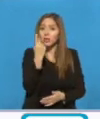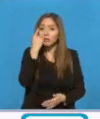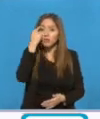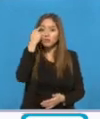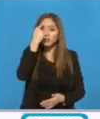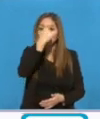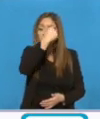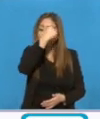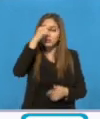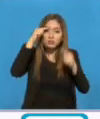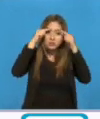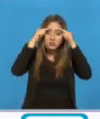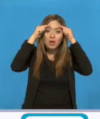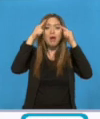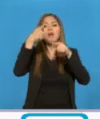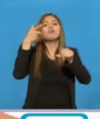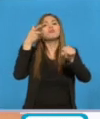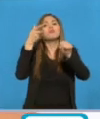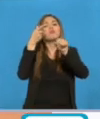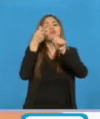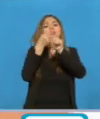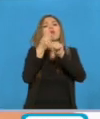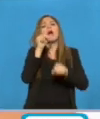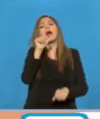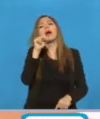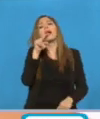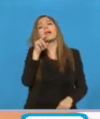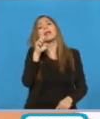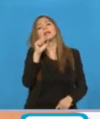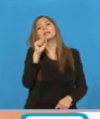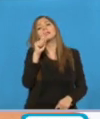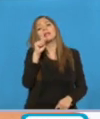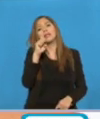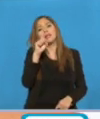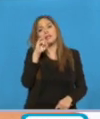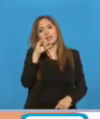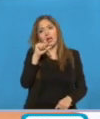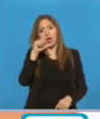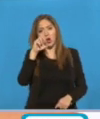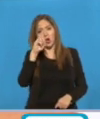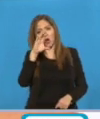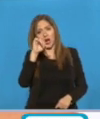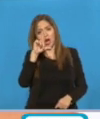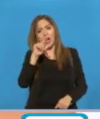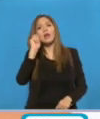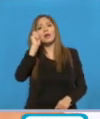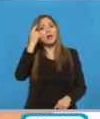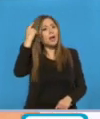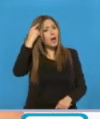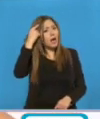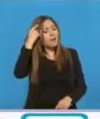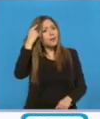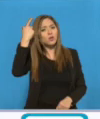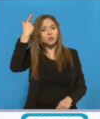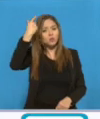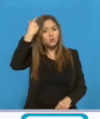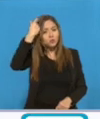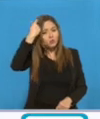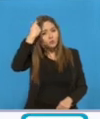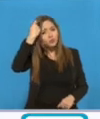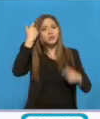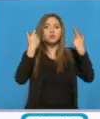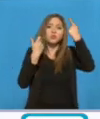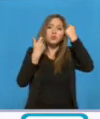se puede hacer con anestesia local. Ah, ok. Se hacen unas pequeñas incisiones que están ocultas en el cabello y desde ahí